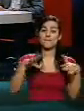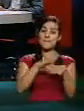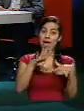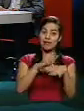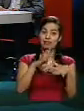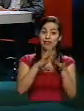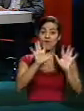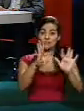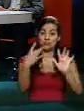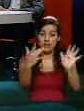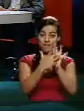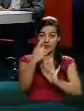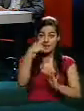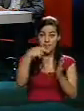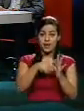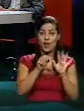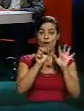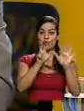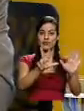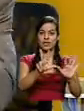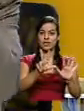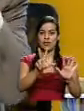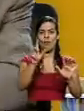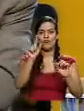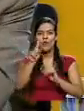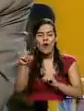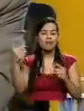19 de abril de 1811,